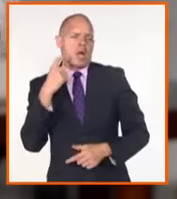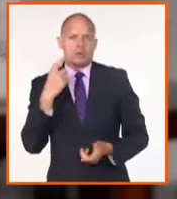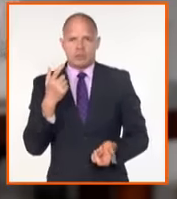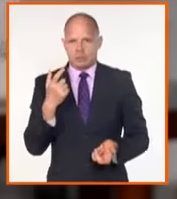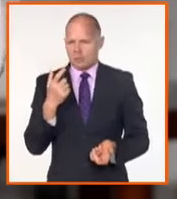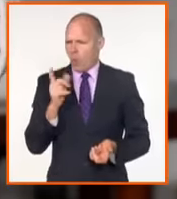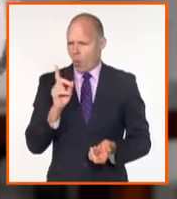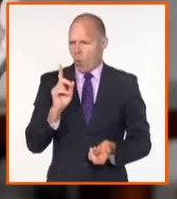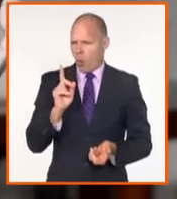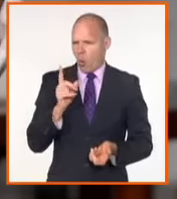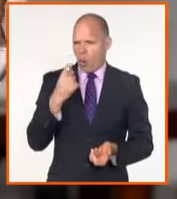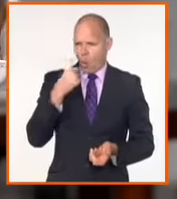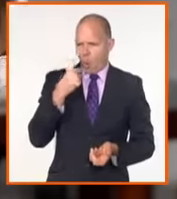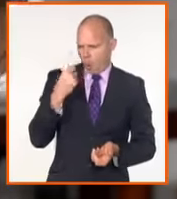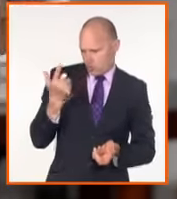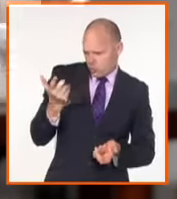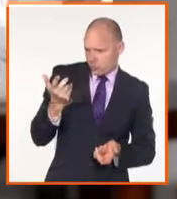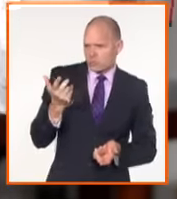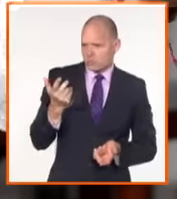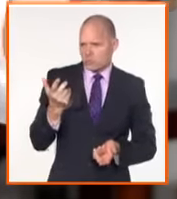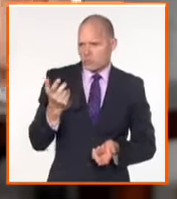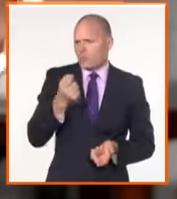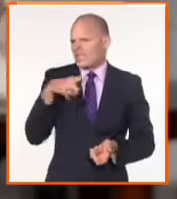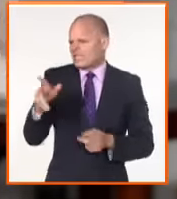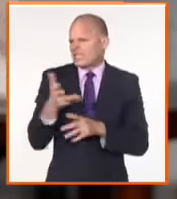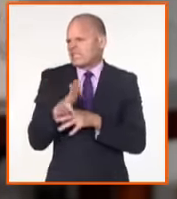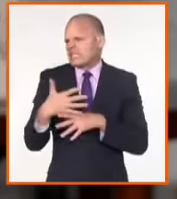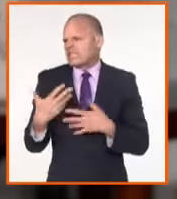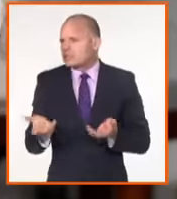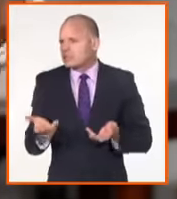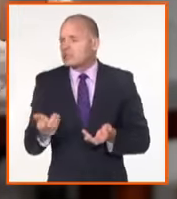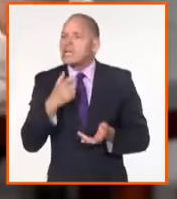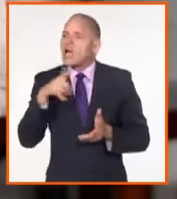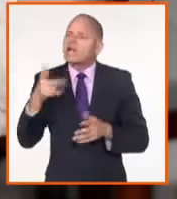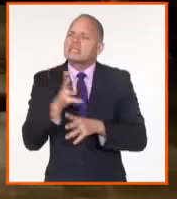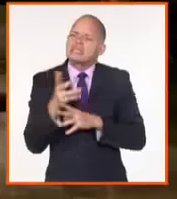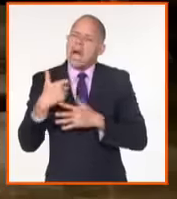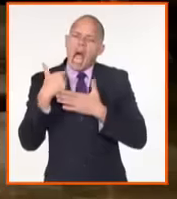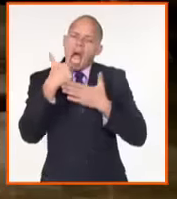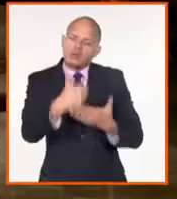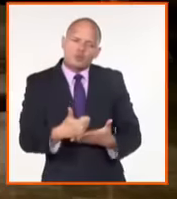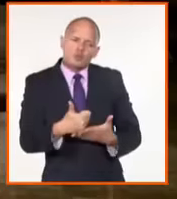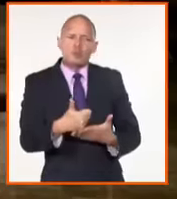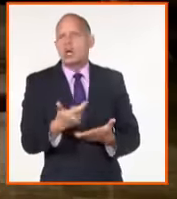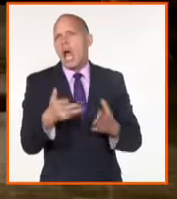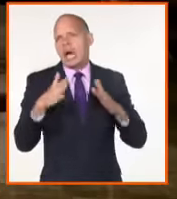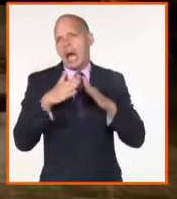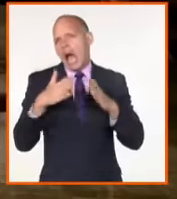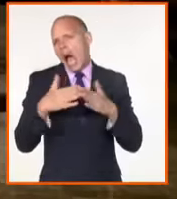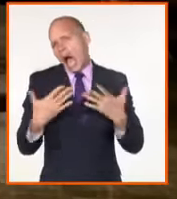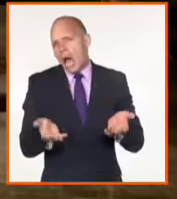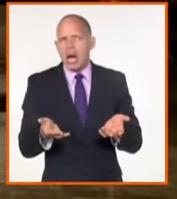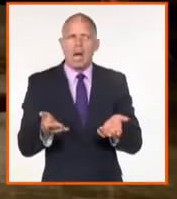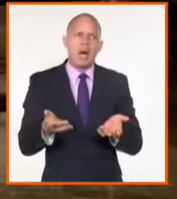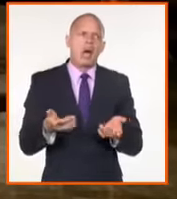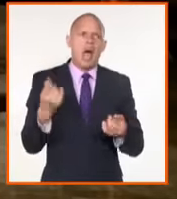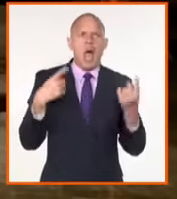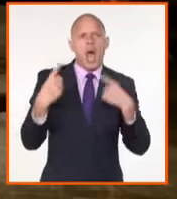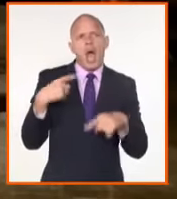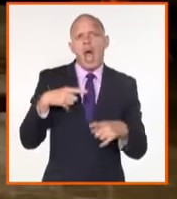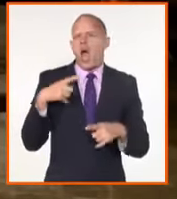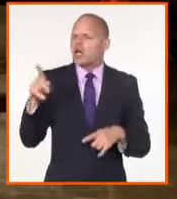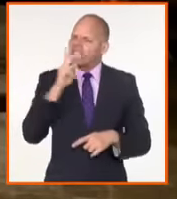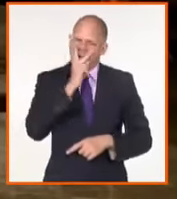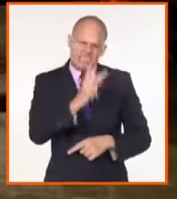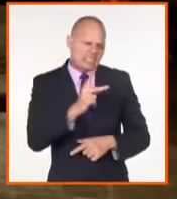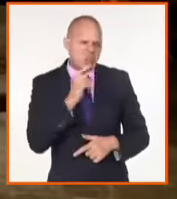decir, digamos, es facilitar que tengan vivienda o facilitar que tengan... ¿En qué consiste el